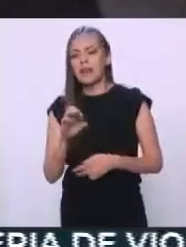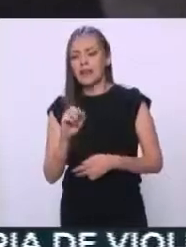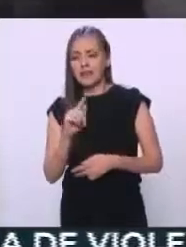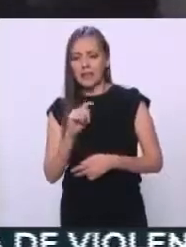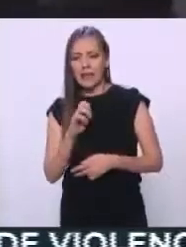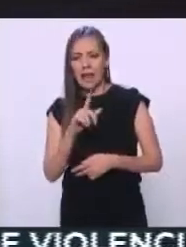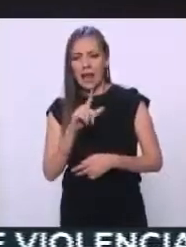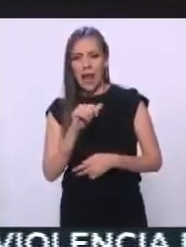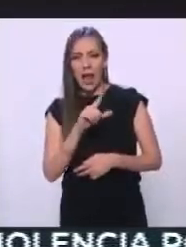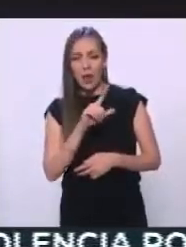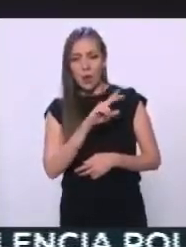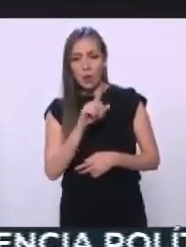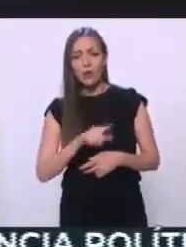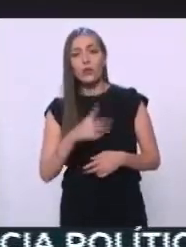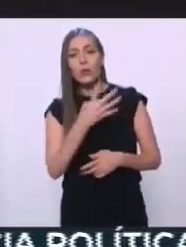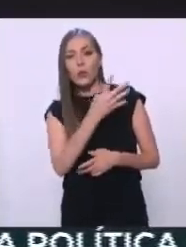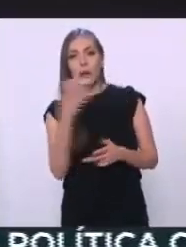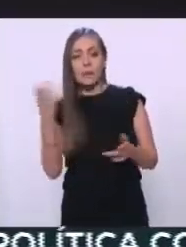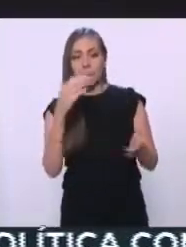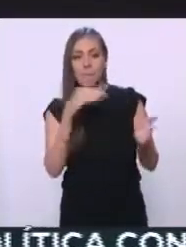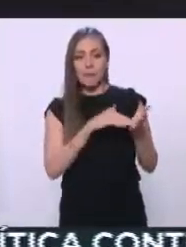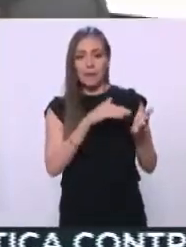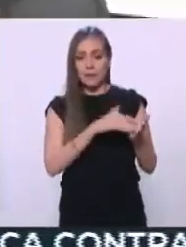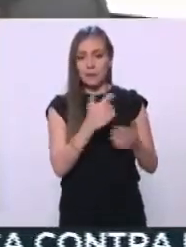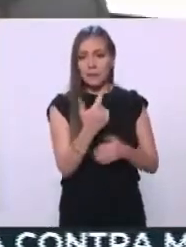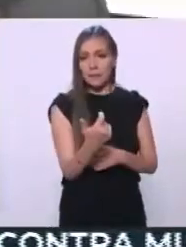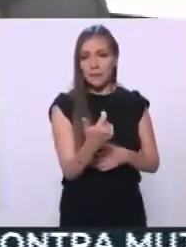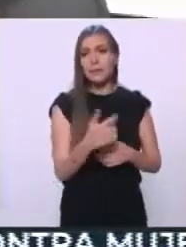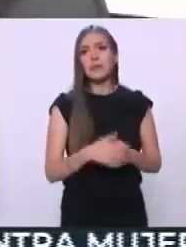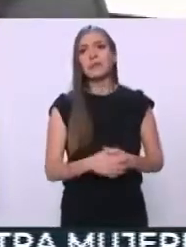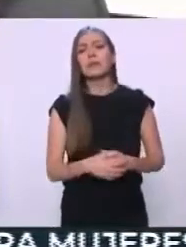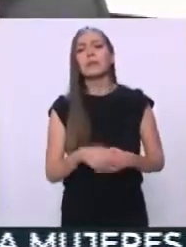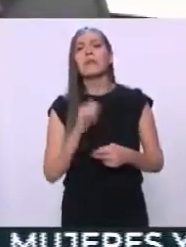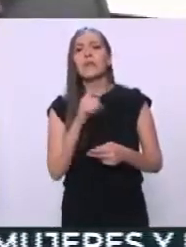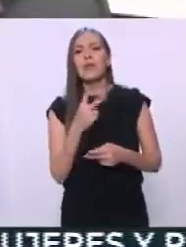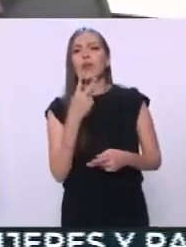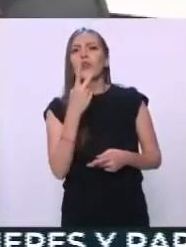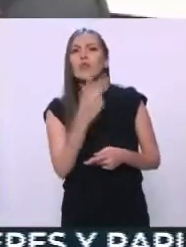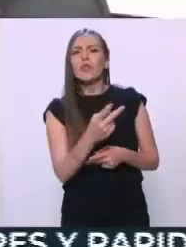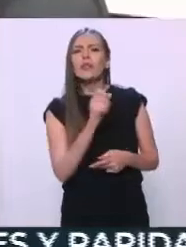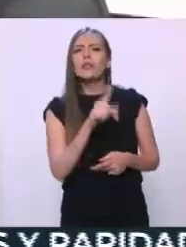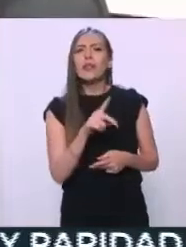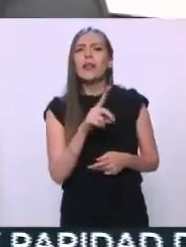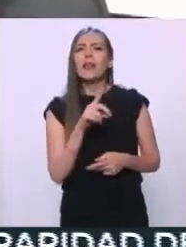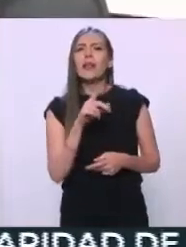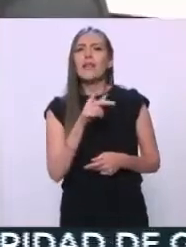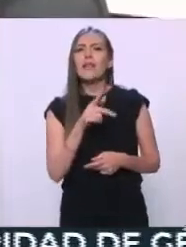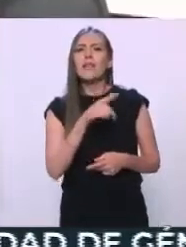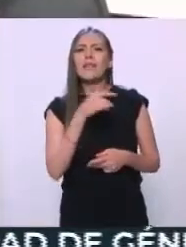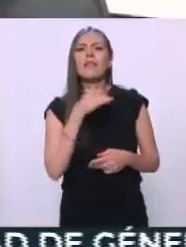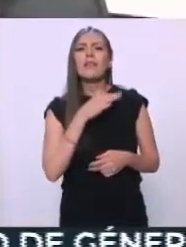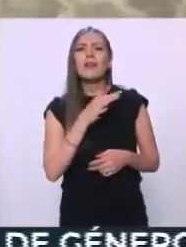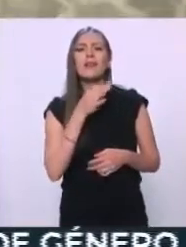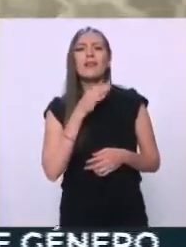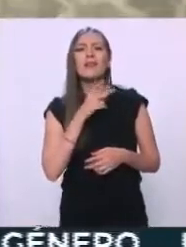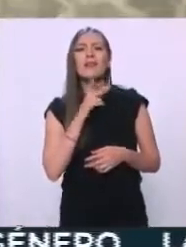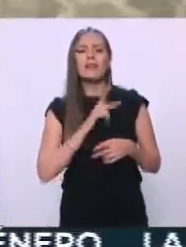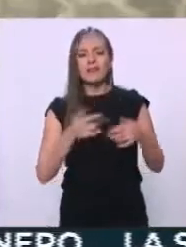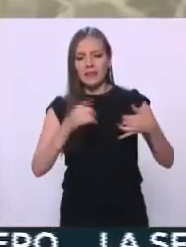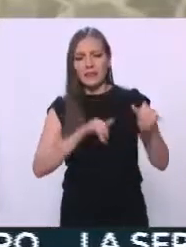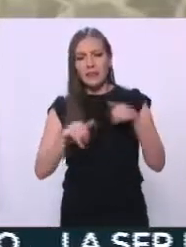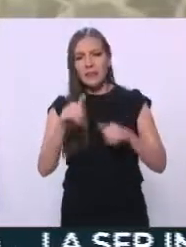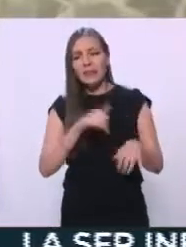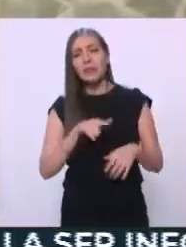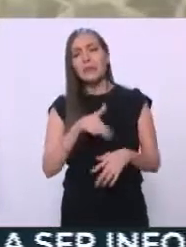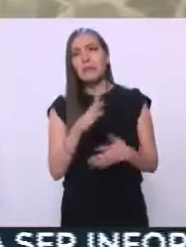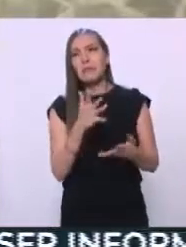un sobrecosto de 400 millones de pesos, las 2 plantas de agronitrogenados y de Fertinal, que cada una eran más o menos 4,000 millones